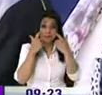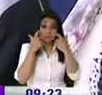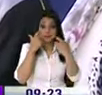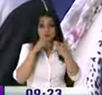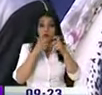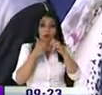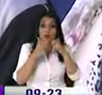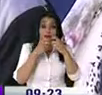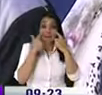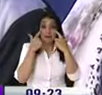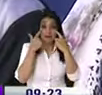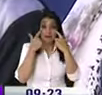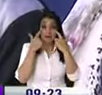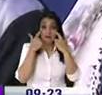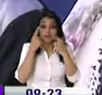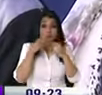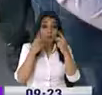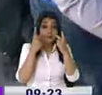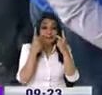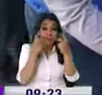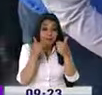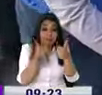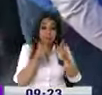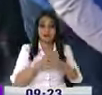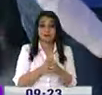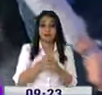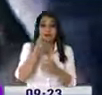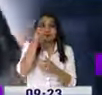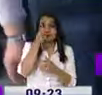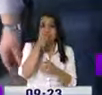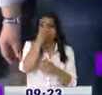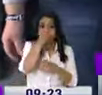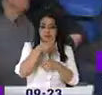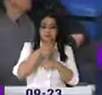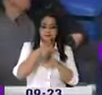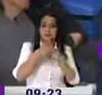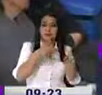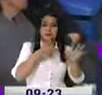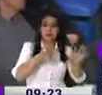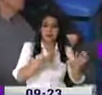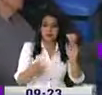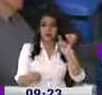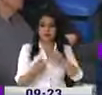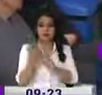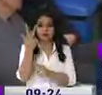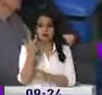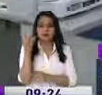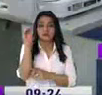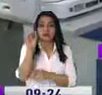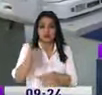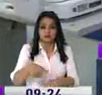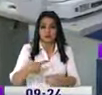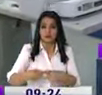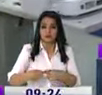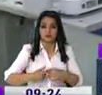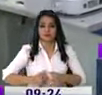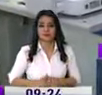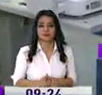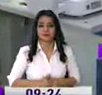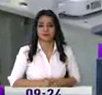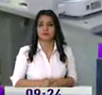mi vista derecha y no avanzo a ver. Las cirugías se llevarán a cabo desde el 9 hasta el 13 de octubre en la ciudad de Quito,